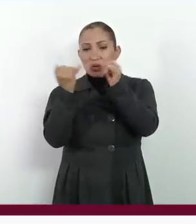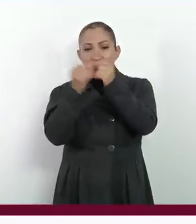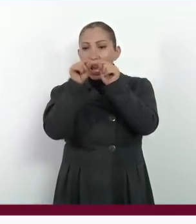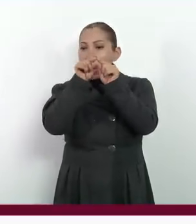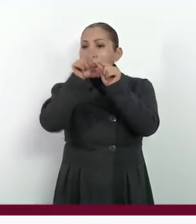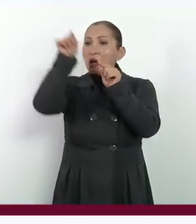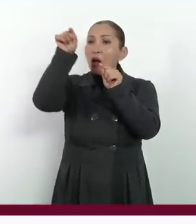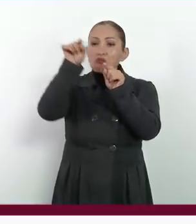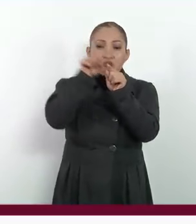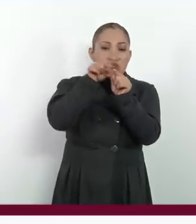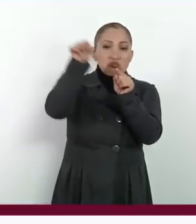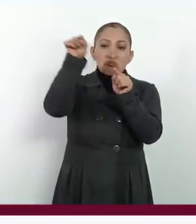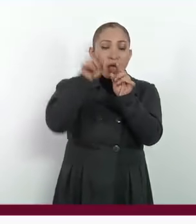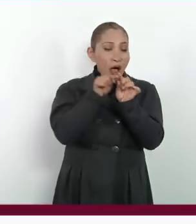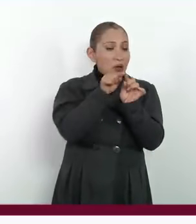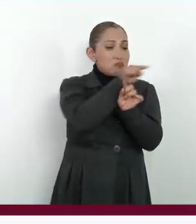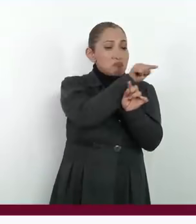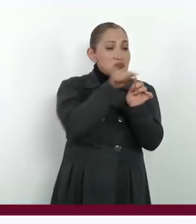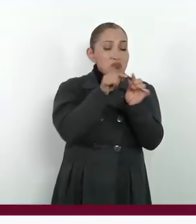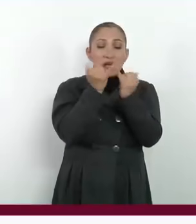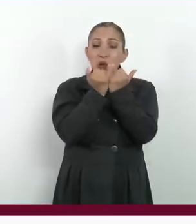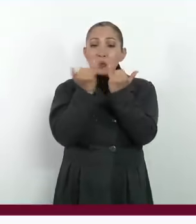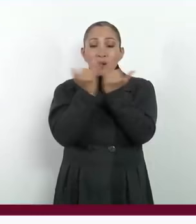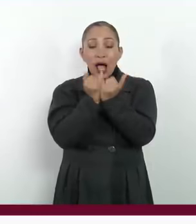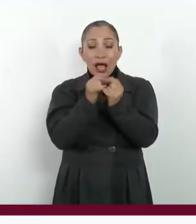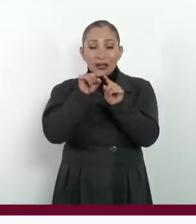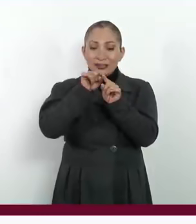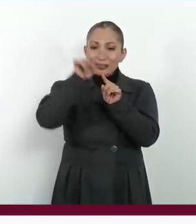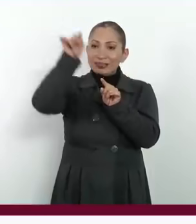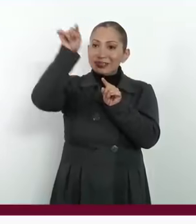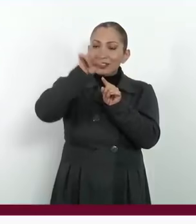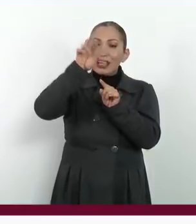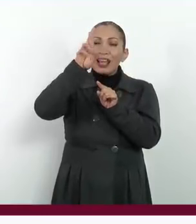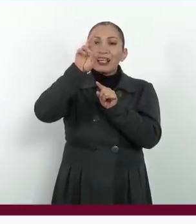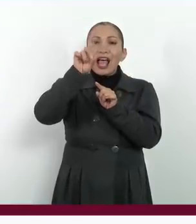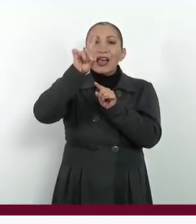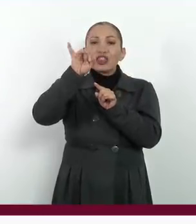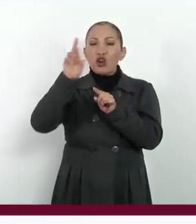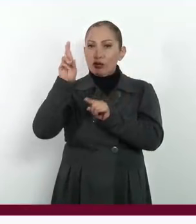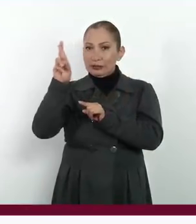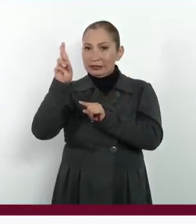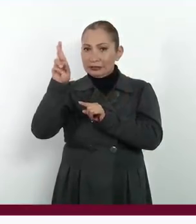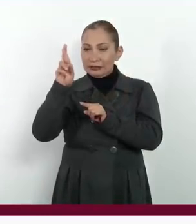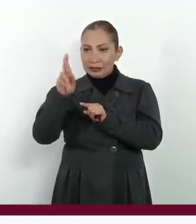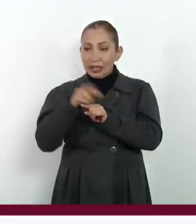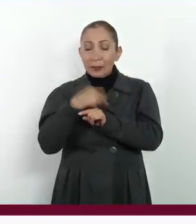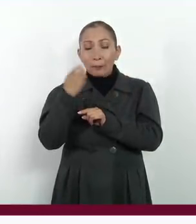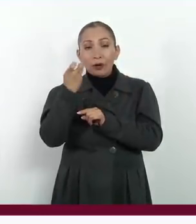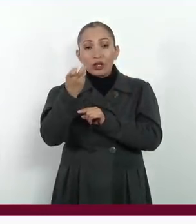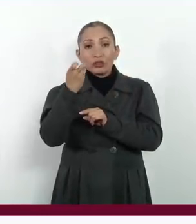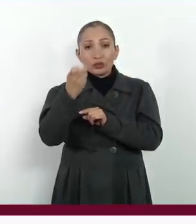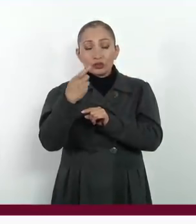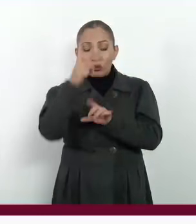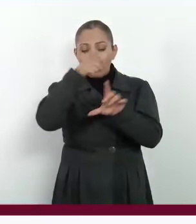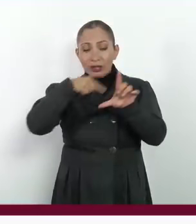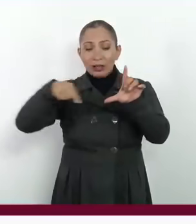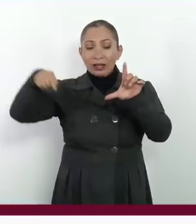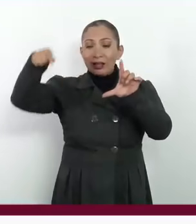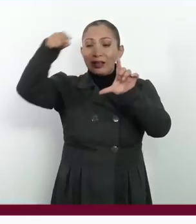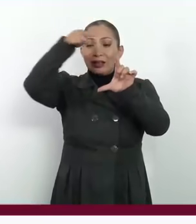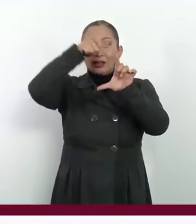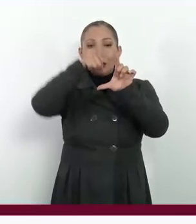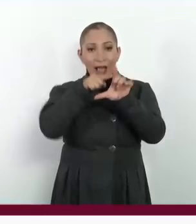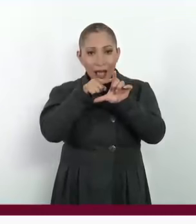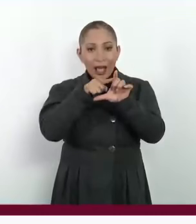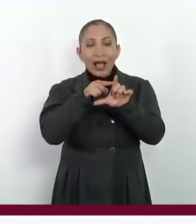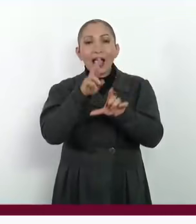se mantiene constante, siendo igual al valor de su radio representado por la letra R, por lo que la condición geométrica de la